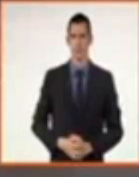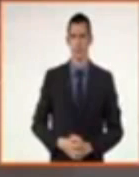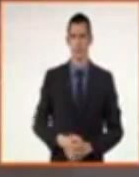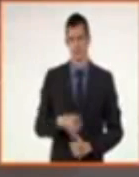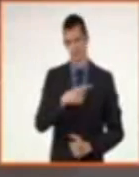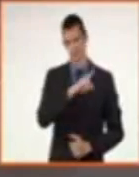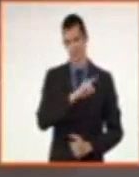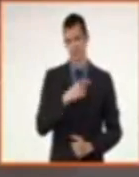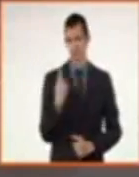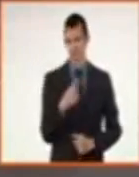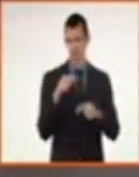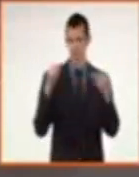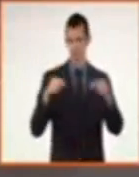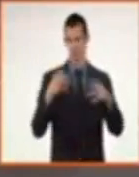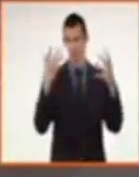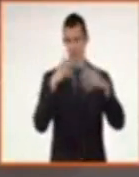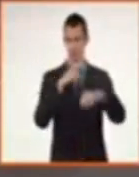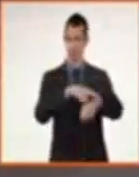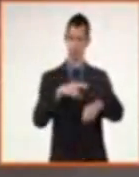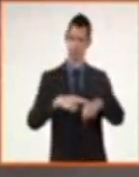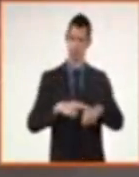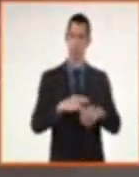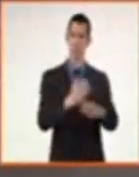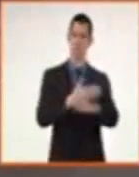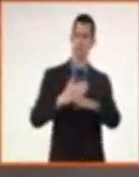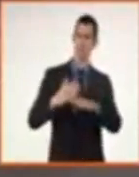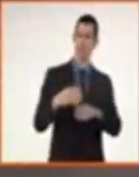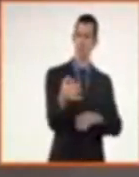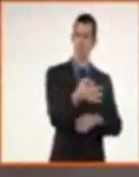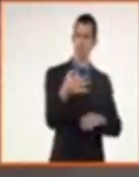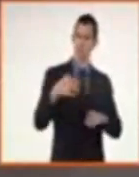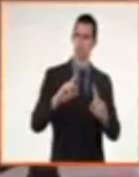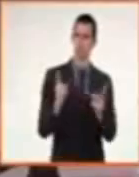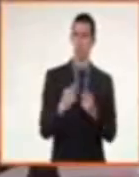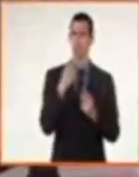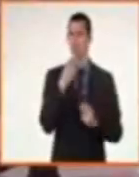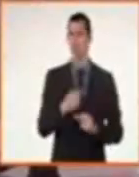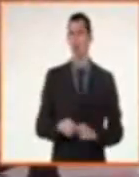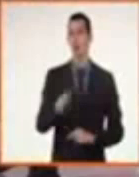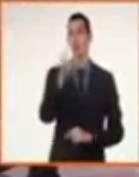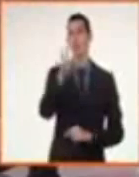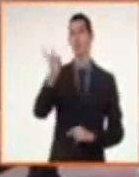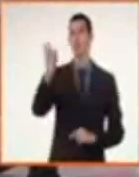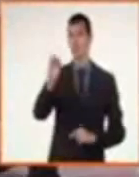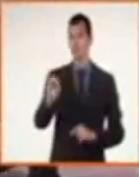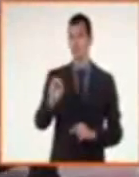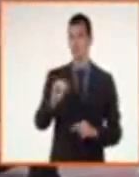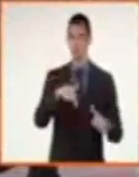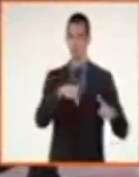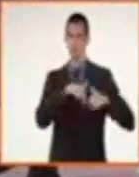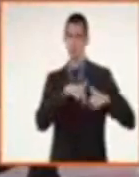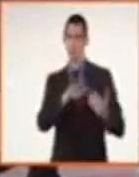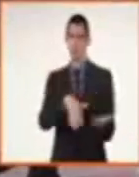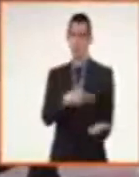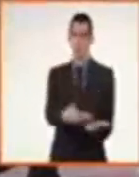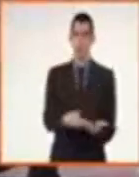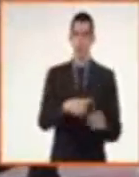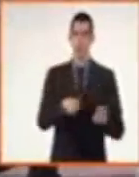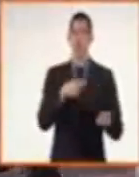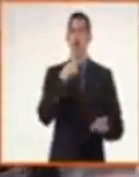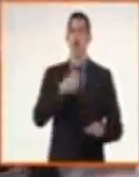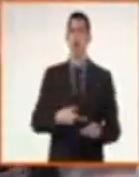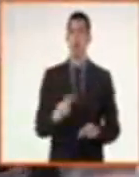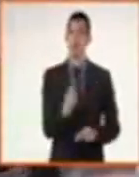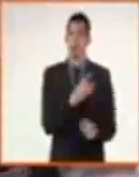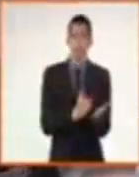hay 470 candidatos y podría haber tantas asambleas más como nos hubiéramos propuesto si hubiéramos seguido escogiendo